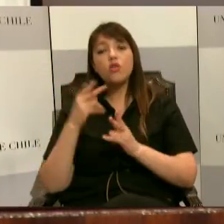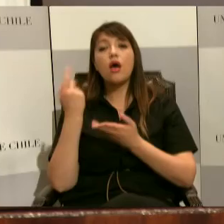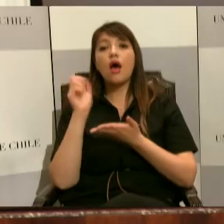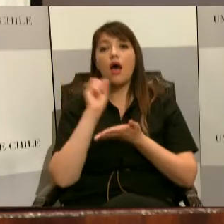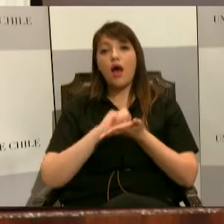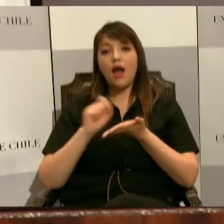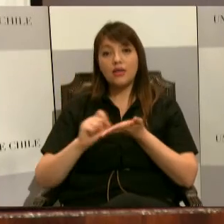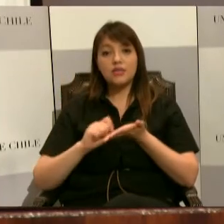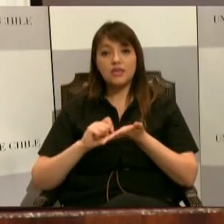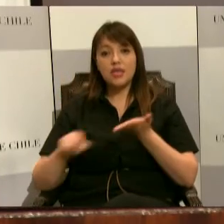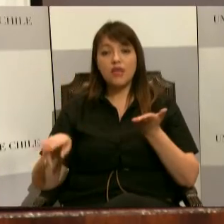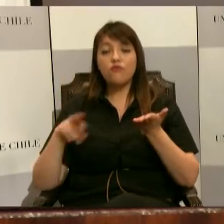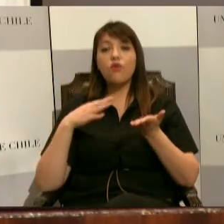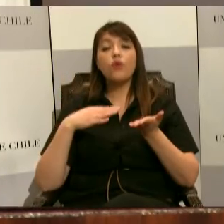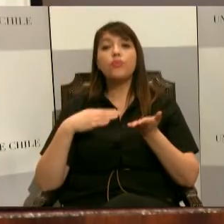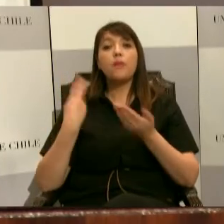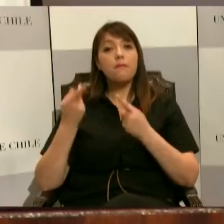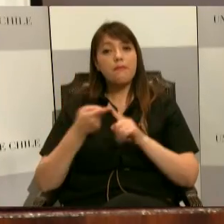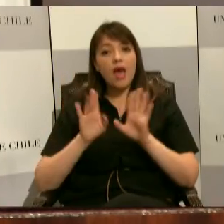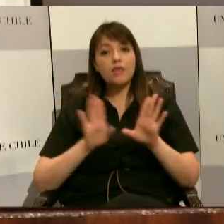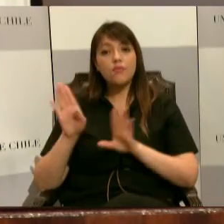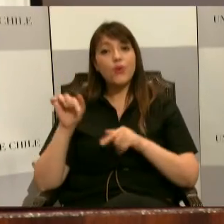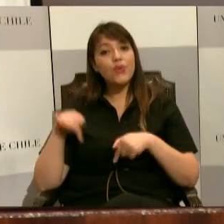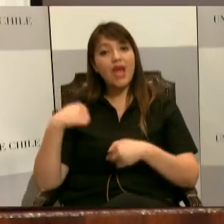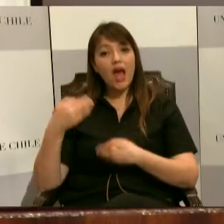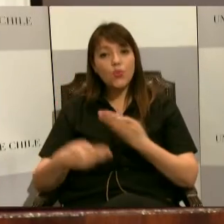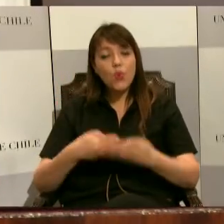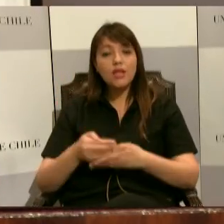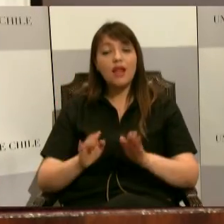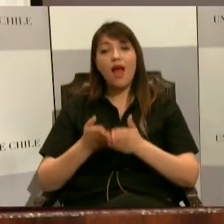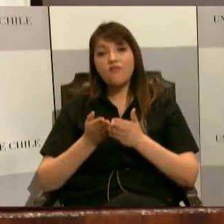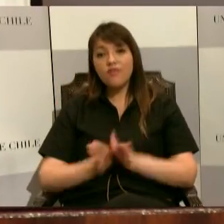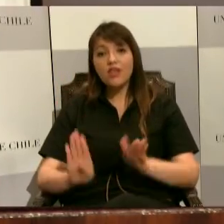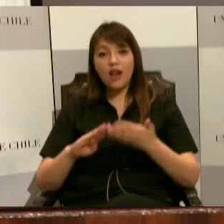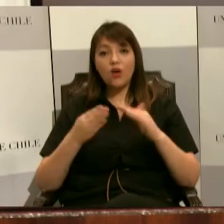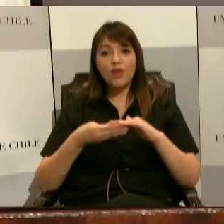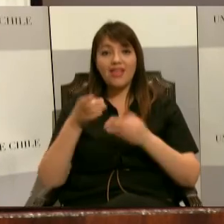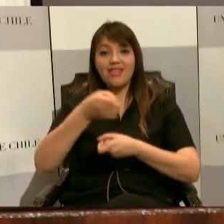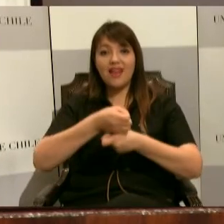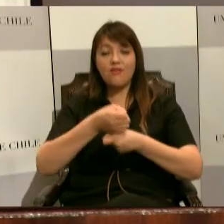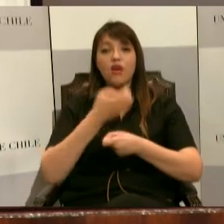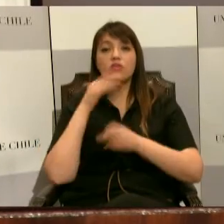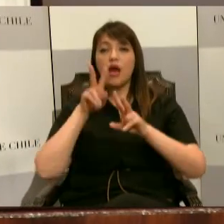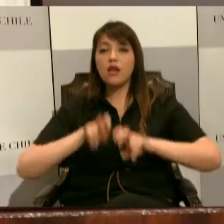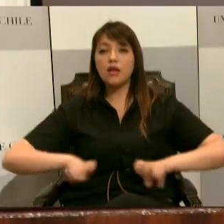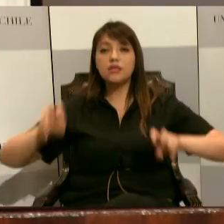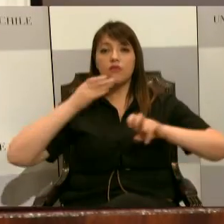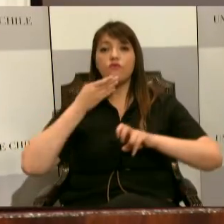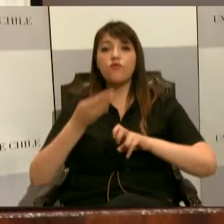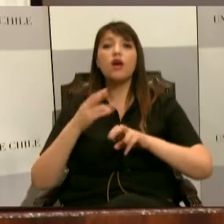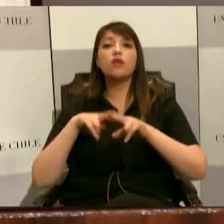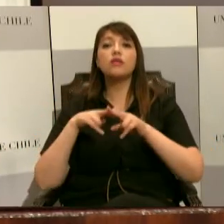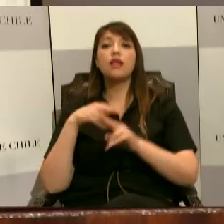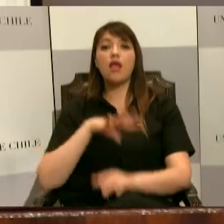que terminaron en sanciones durante la dictadura y que en la actualidad están abiertos a la comunidad. Este trabajo de sistematización y análisis fue realizado por el Archivo Central Andrés